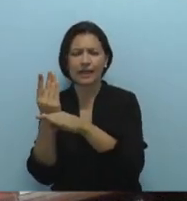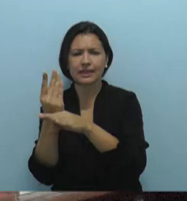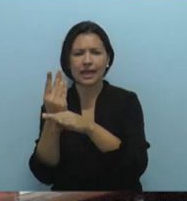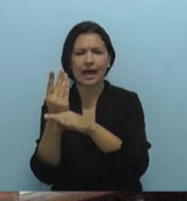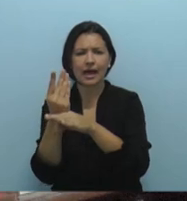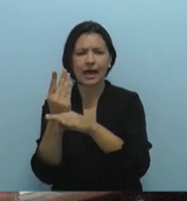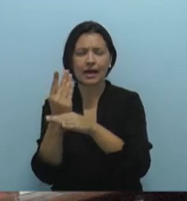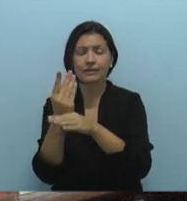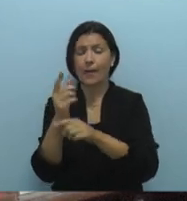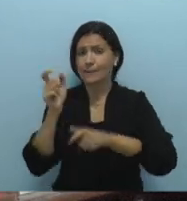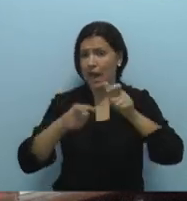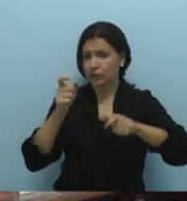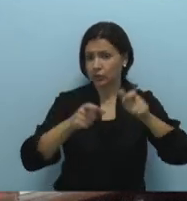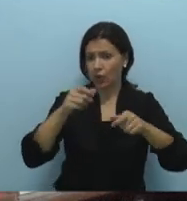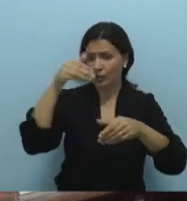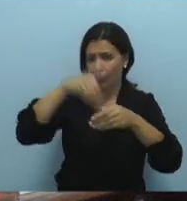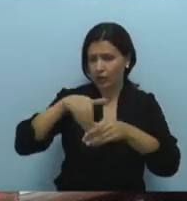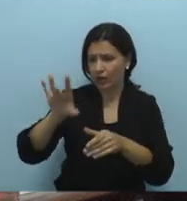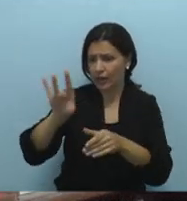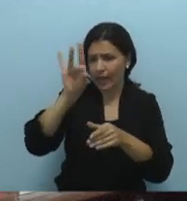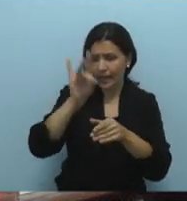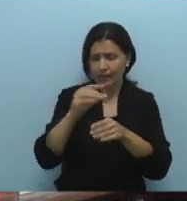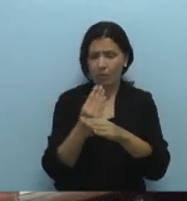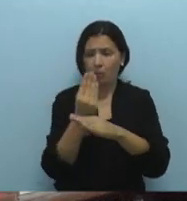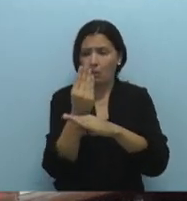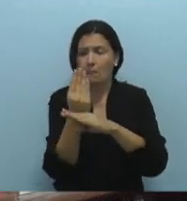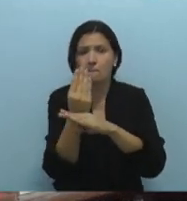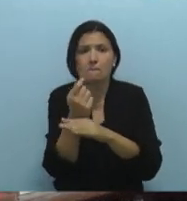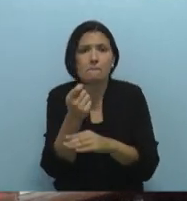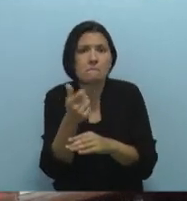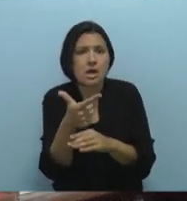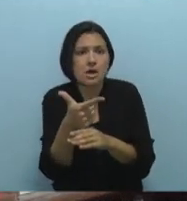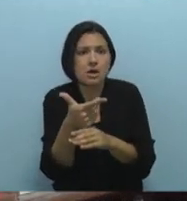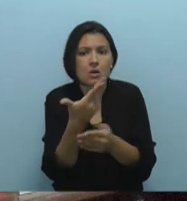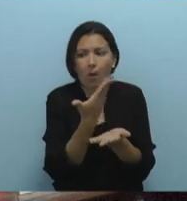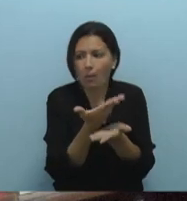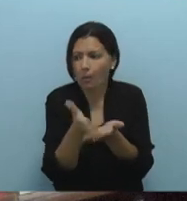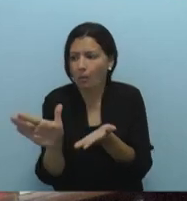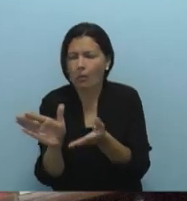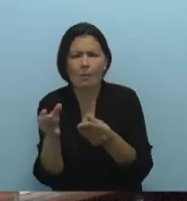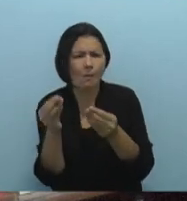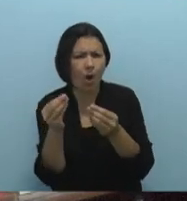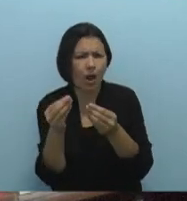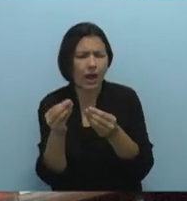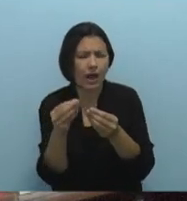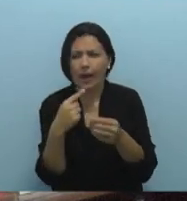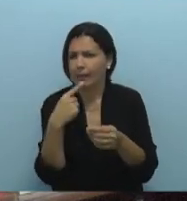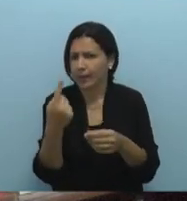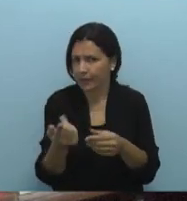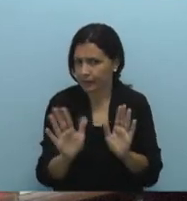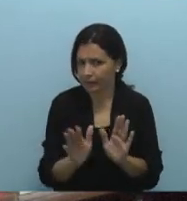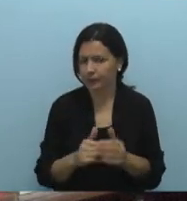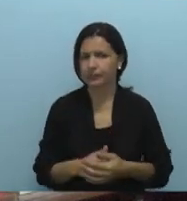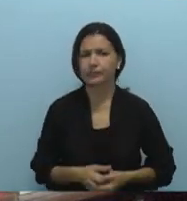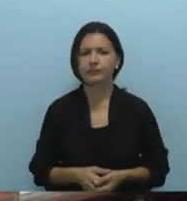más de 1.200 vecinos y que con una argucia formal se deja fuera de la representación en la